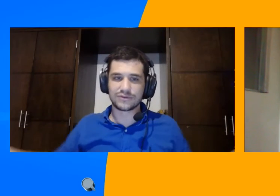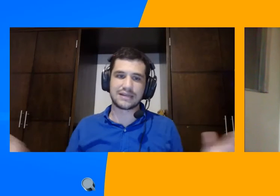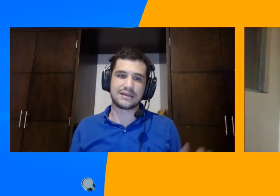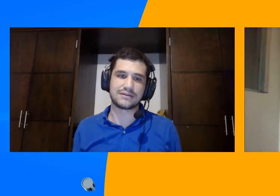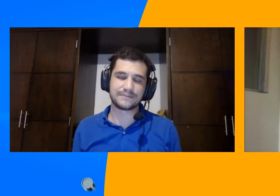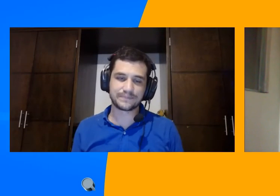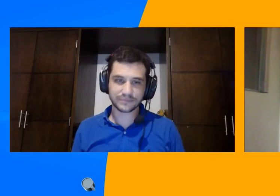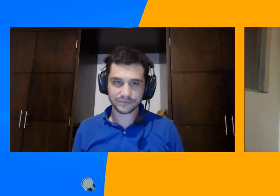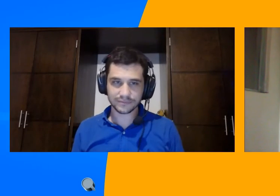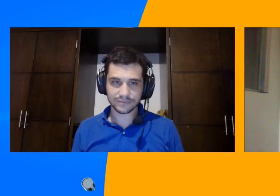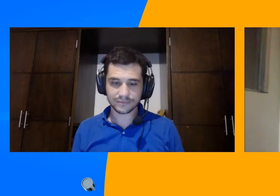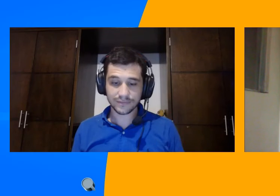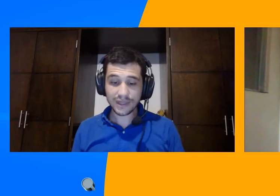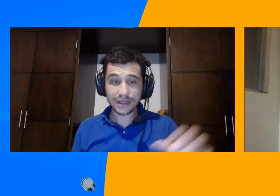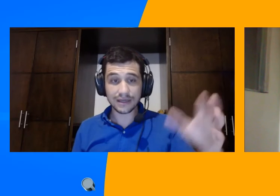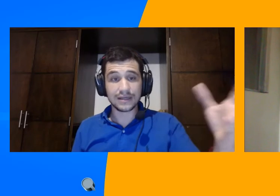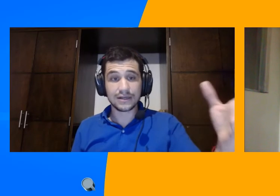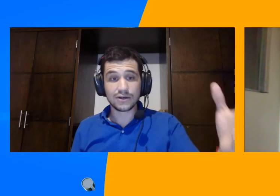la montaña, ¿no?